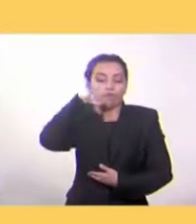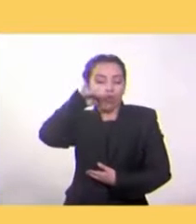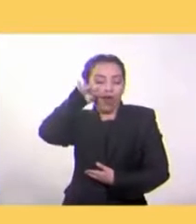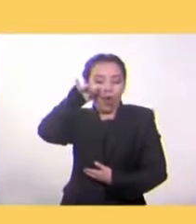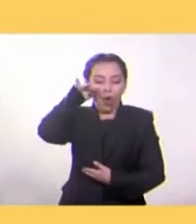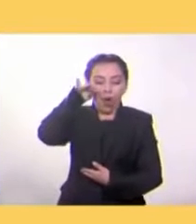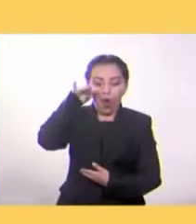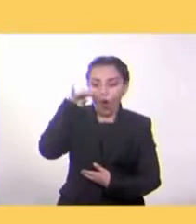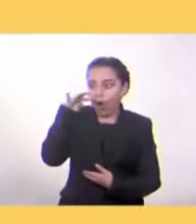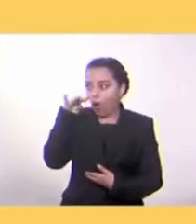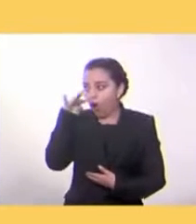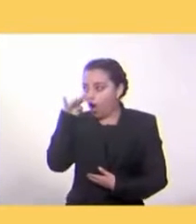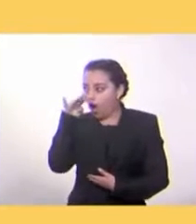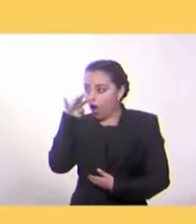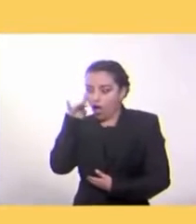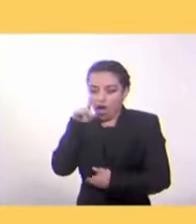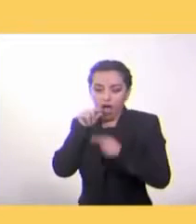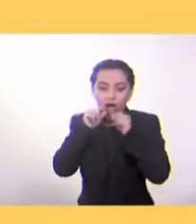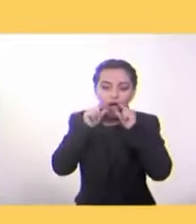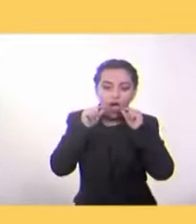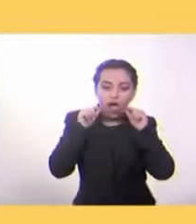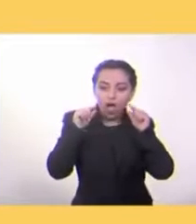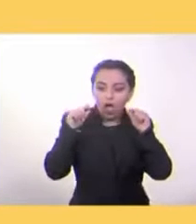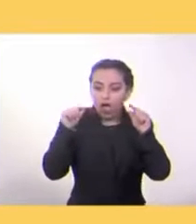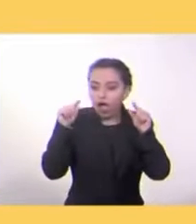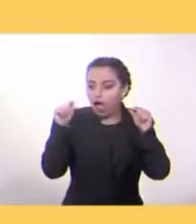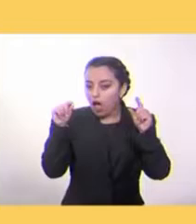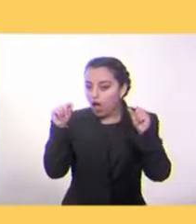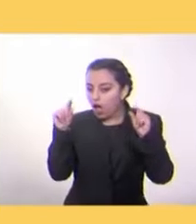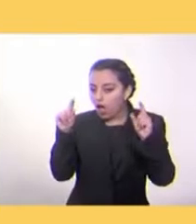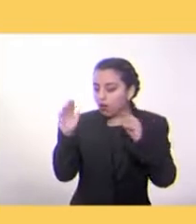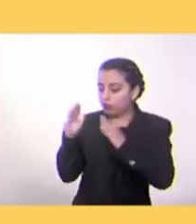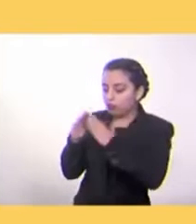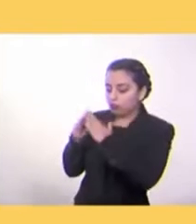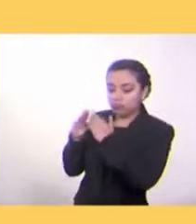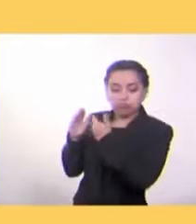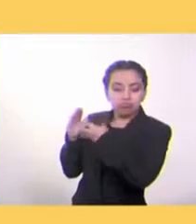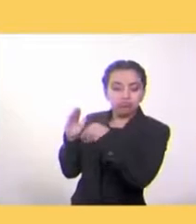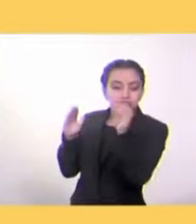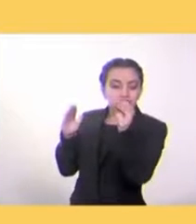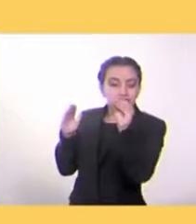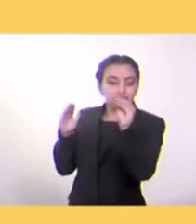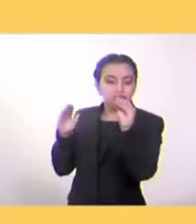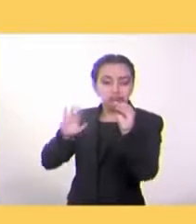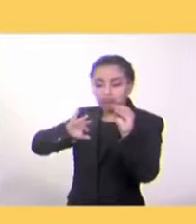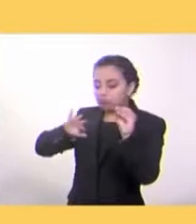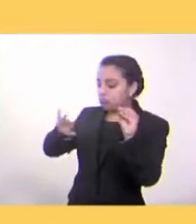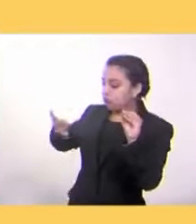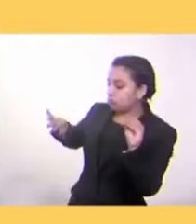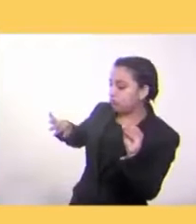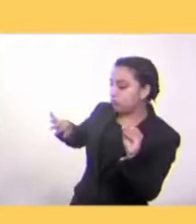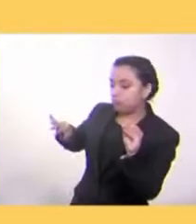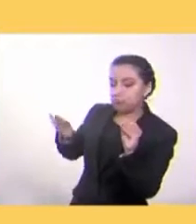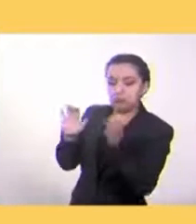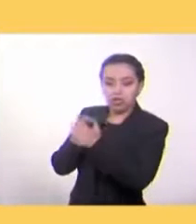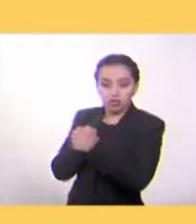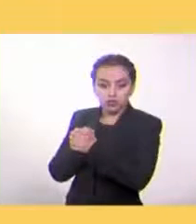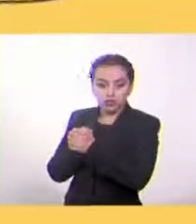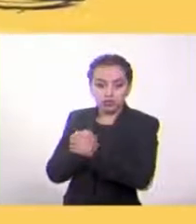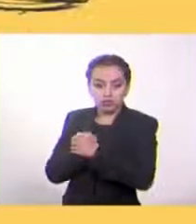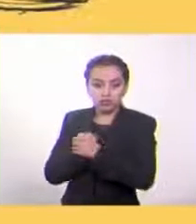y amiga de la chismografía, abandonó el hogar, despreció al hijo y al marido, a quien terminó por